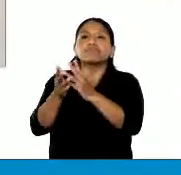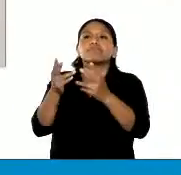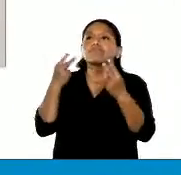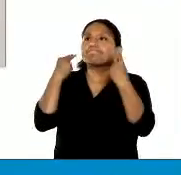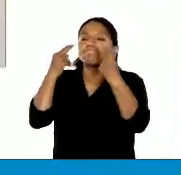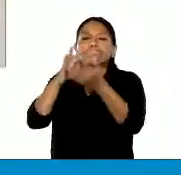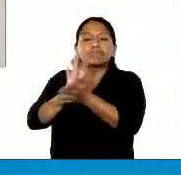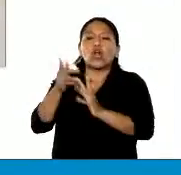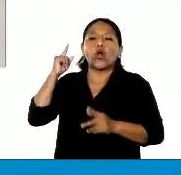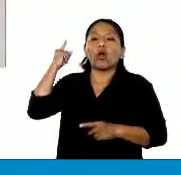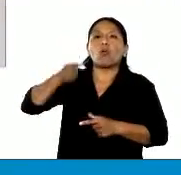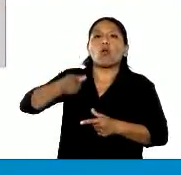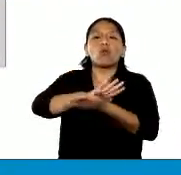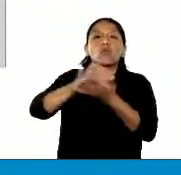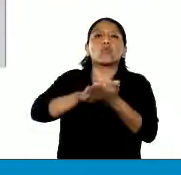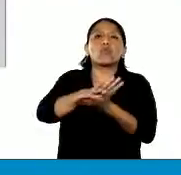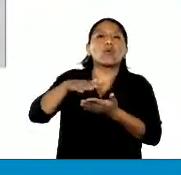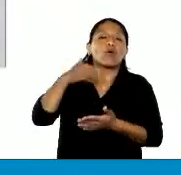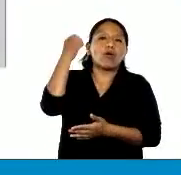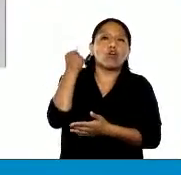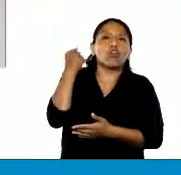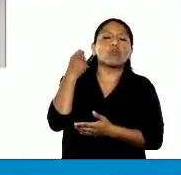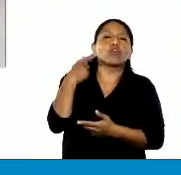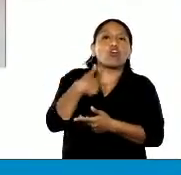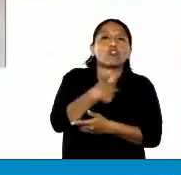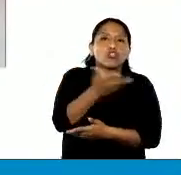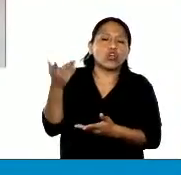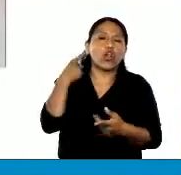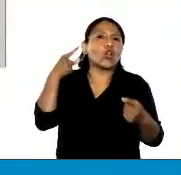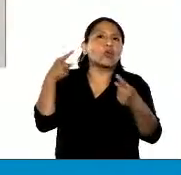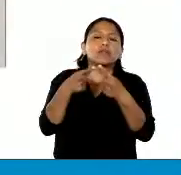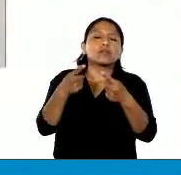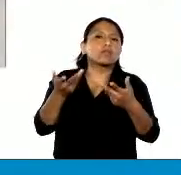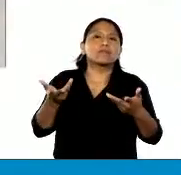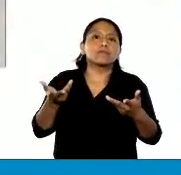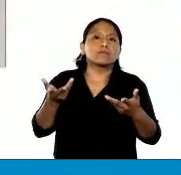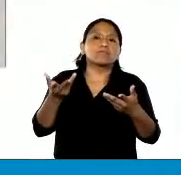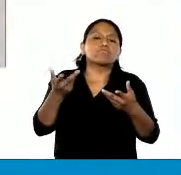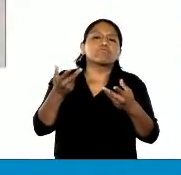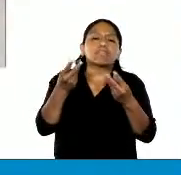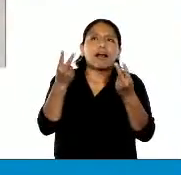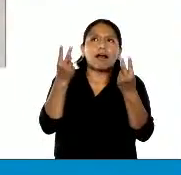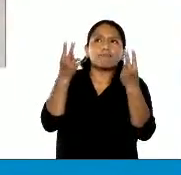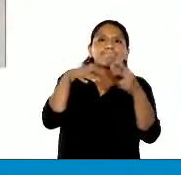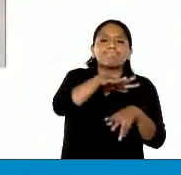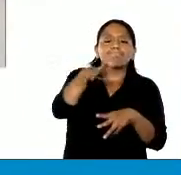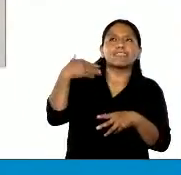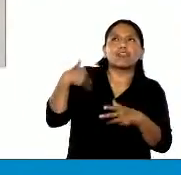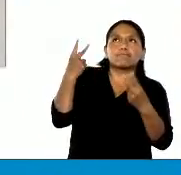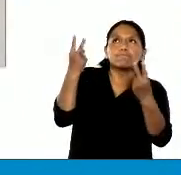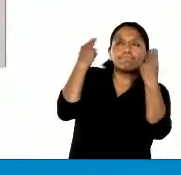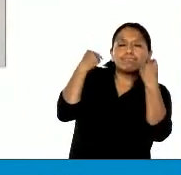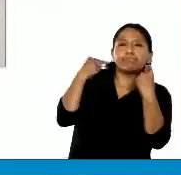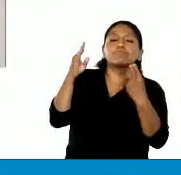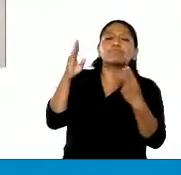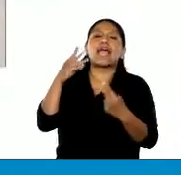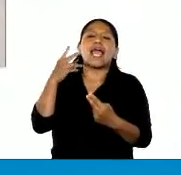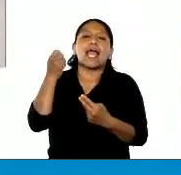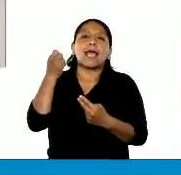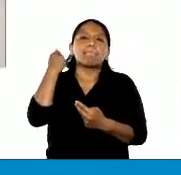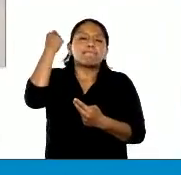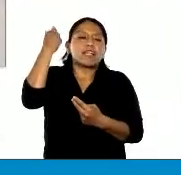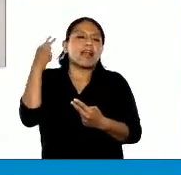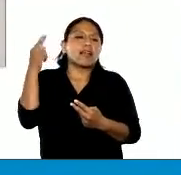un nuevo modelo económico y social, y tuvo como objetivo, obviamente, profundizar la sumisión del país al imperialismo. Se multiplicó la